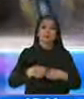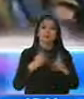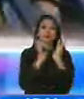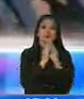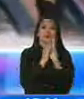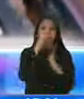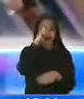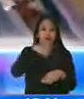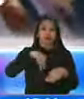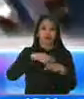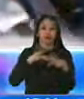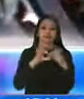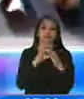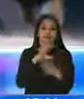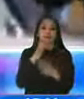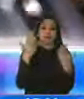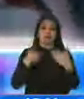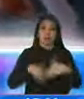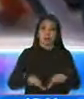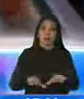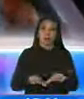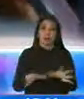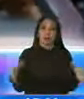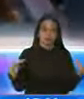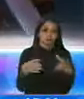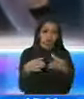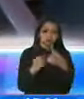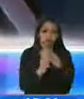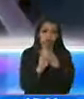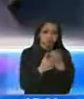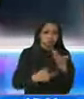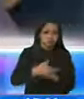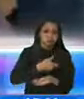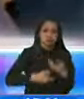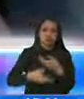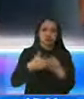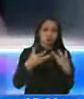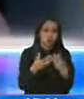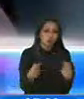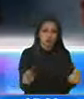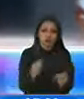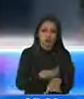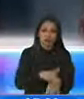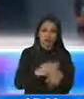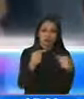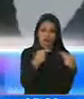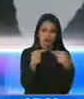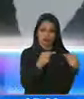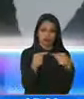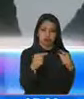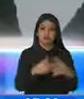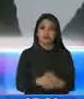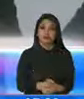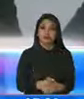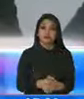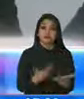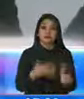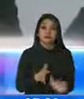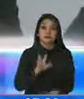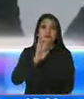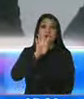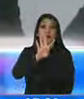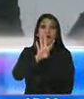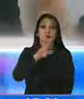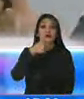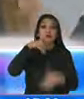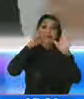Convención Nacional de Alianza País y tratar de recomponer las bases del partido de gobierno tras la disputa interna. Abandonó Ecuador el pasado